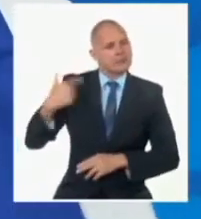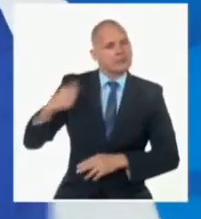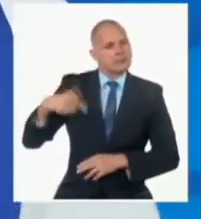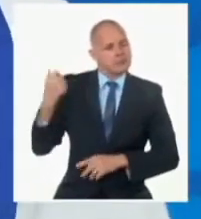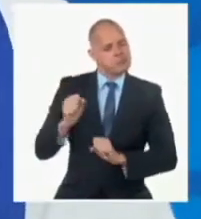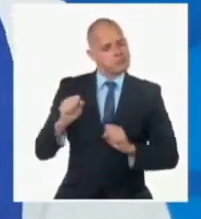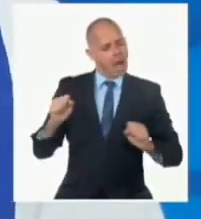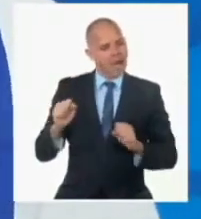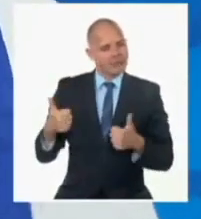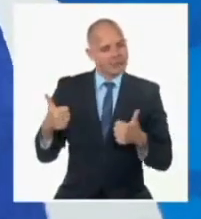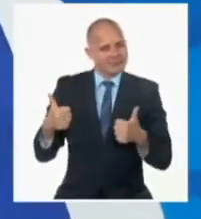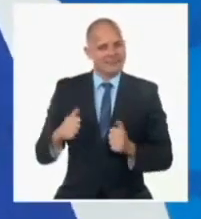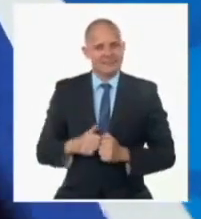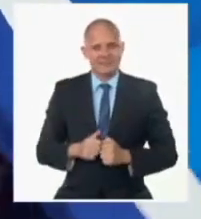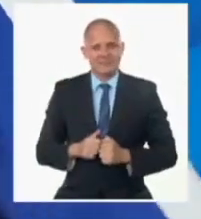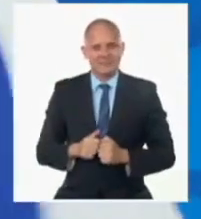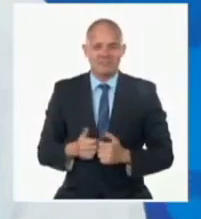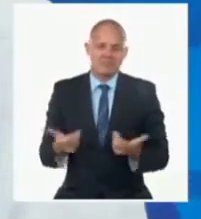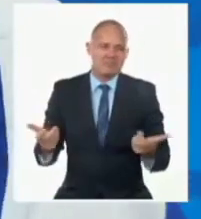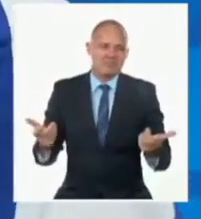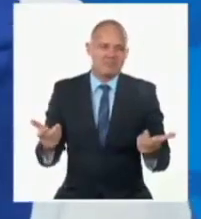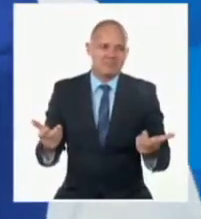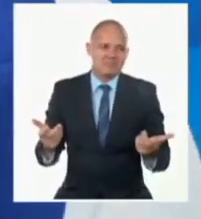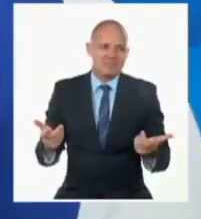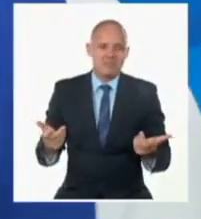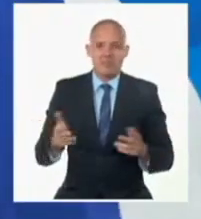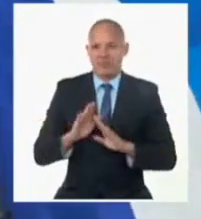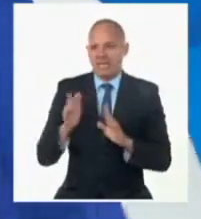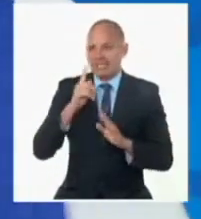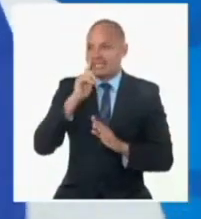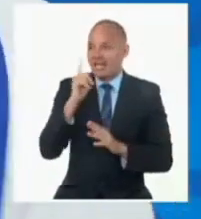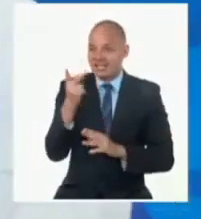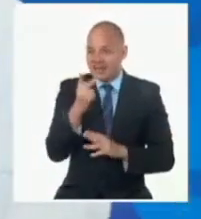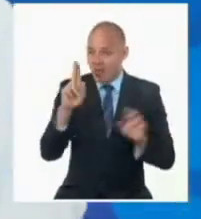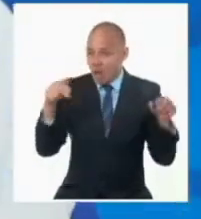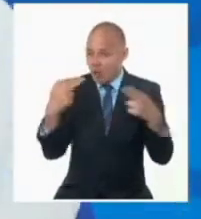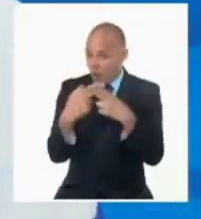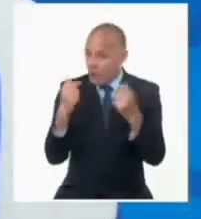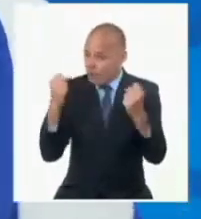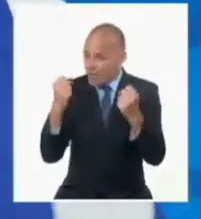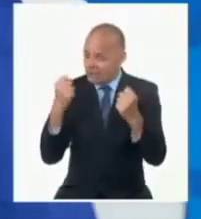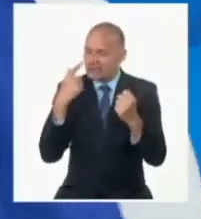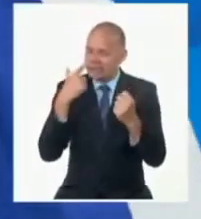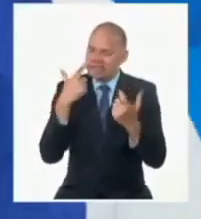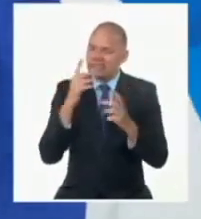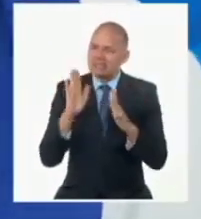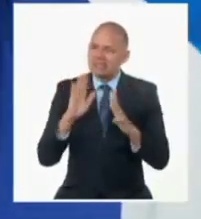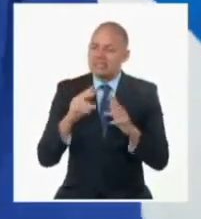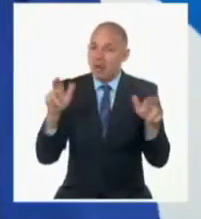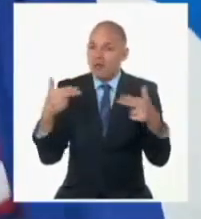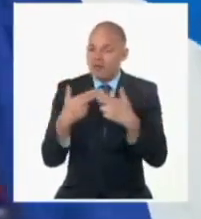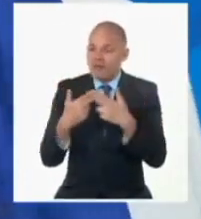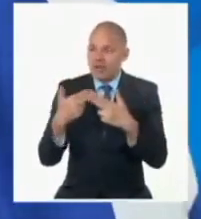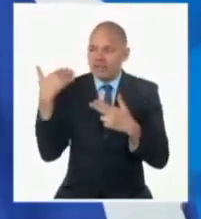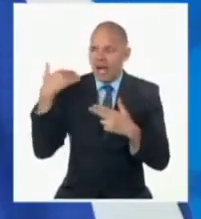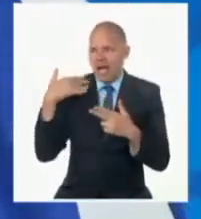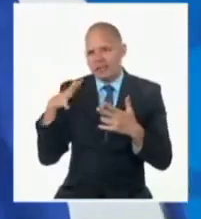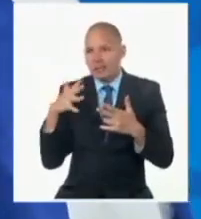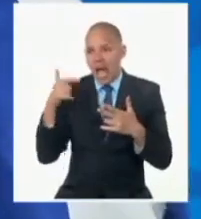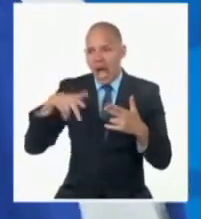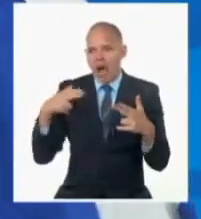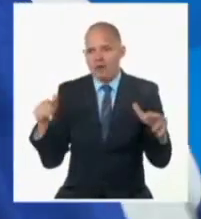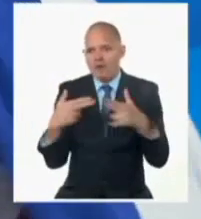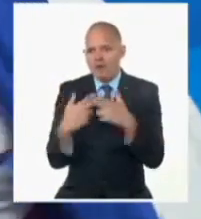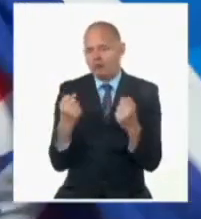Y todo bien, el nivel estuvo muy duro, muy fuerte. Una de las competencias más difíciles que he tenido.